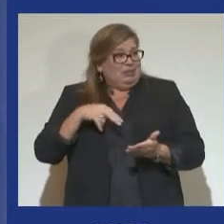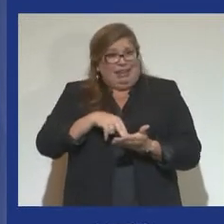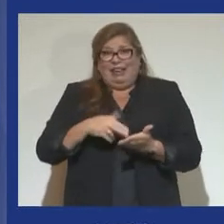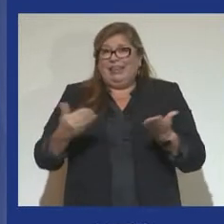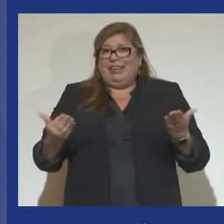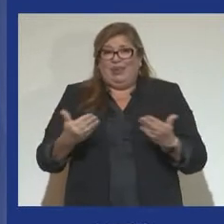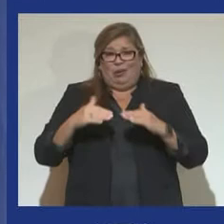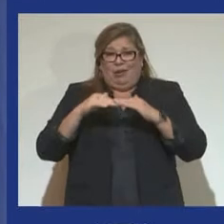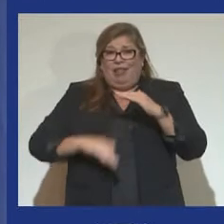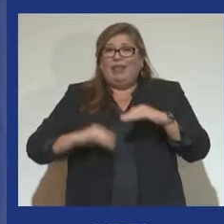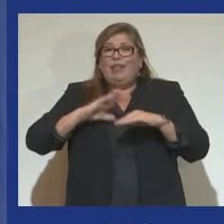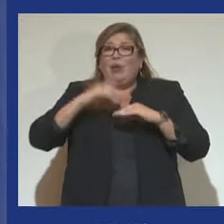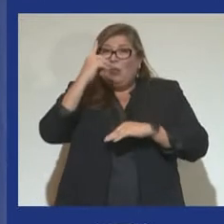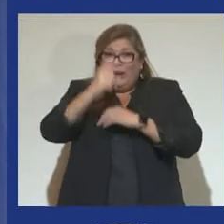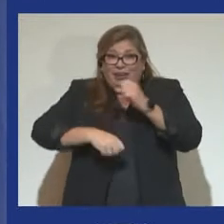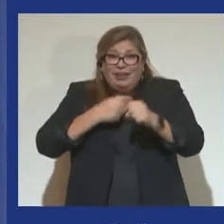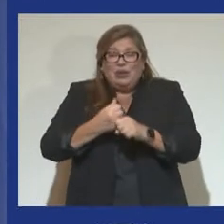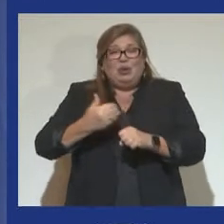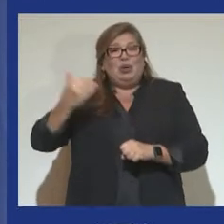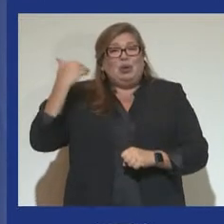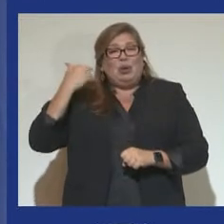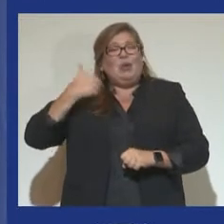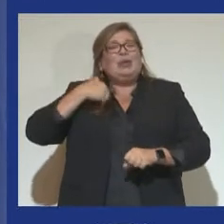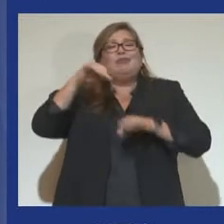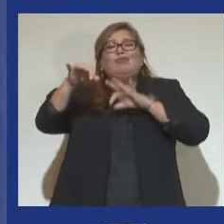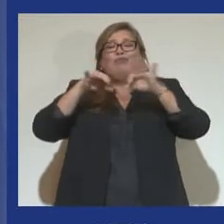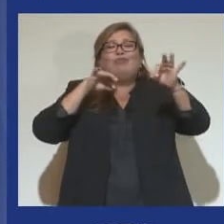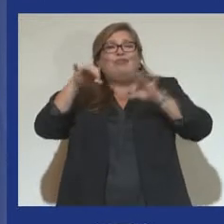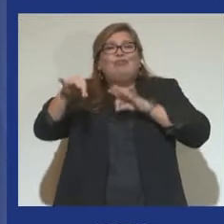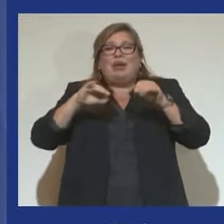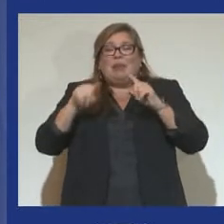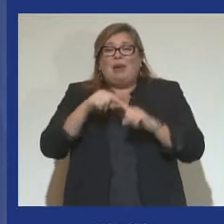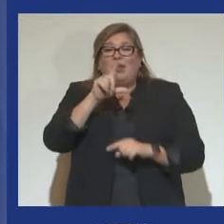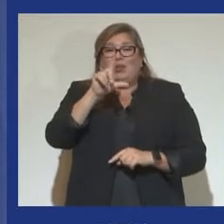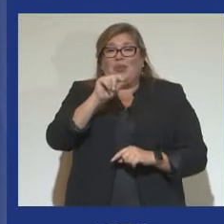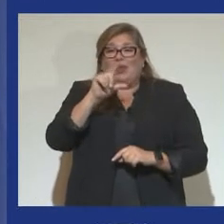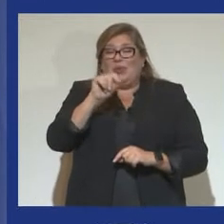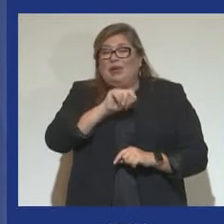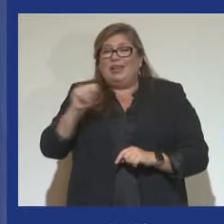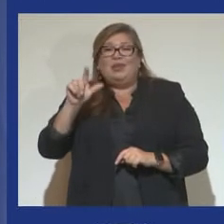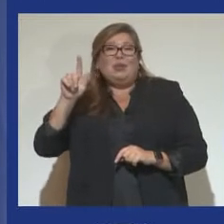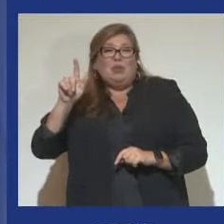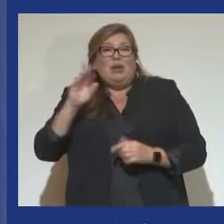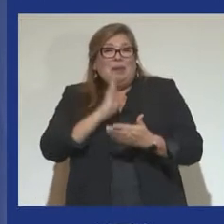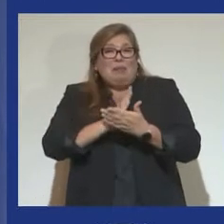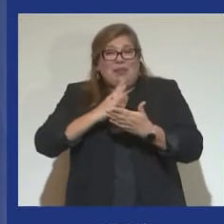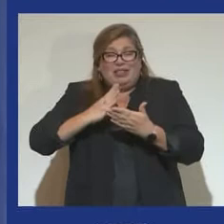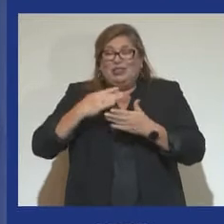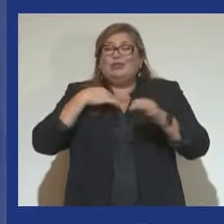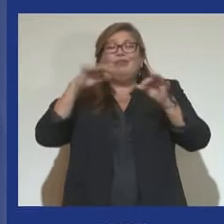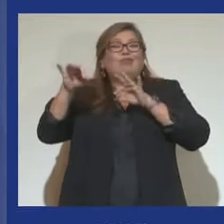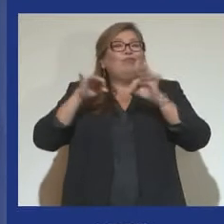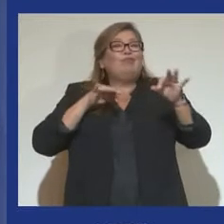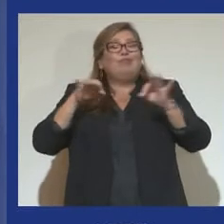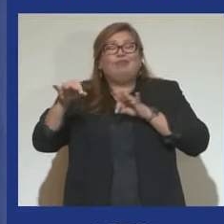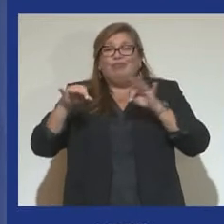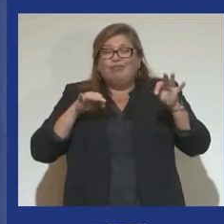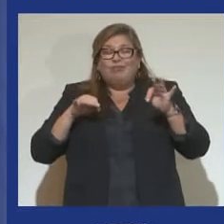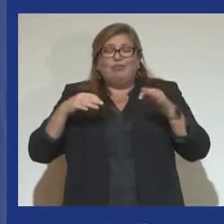parado justo aquí menos de un año atrás presentándoles el presupuesto del 2020 2021